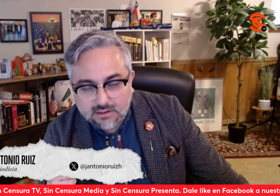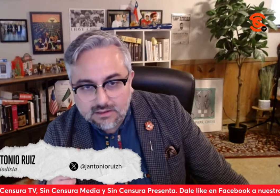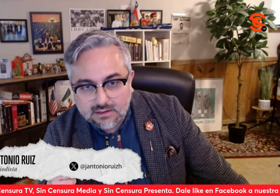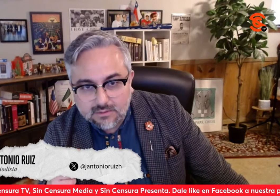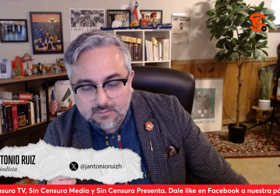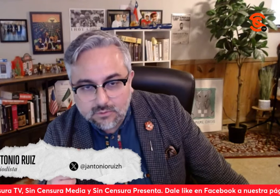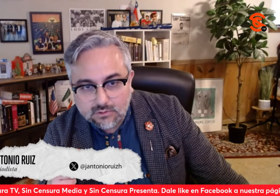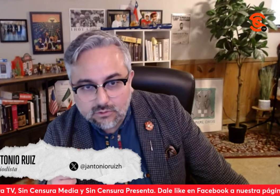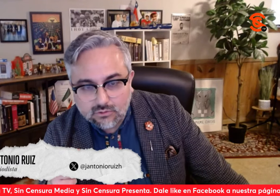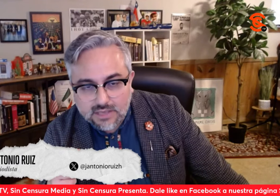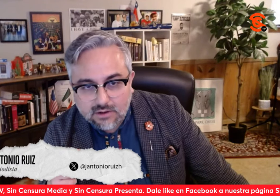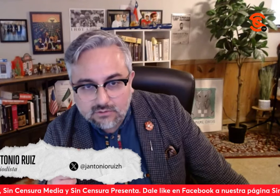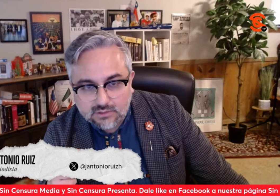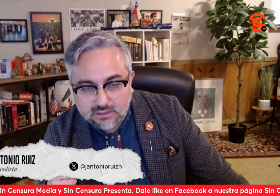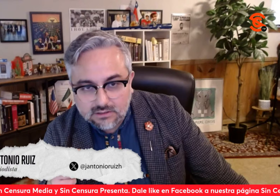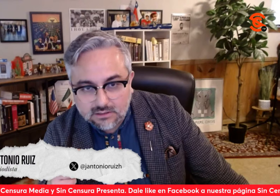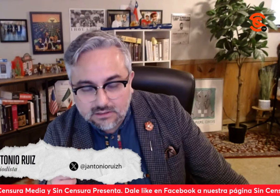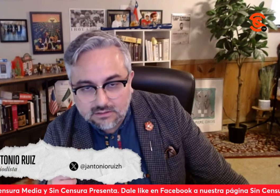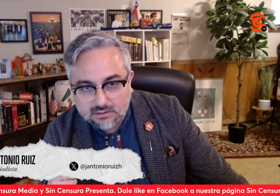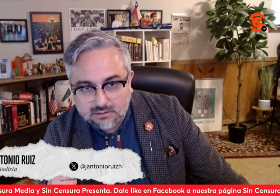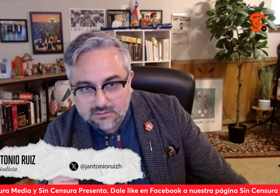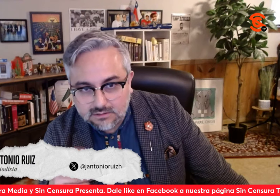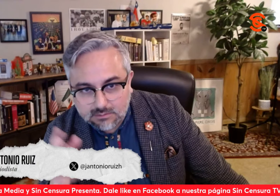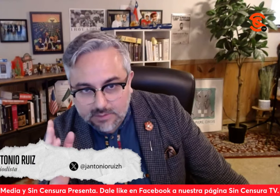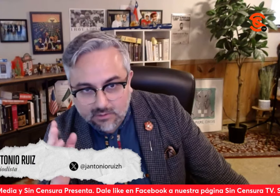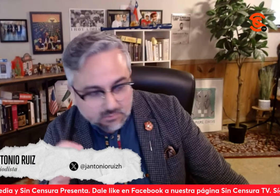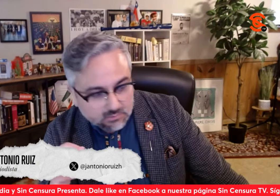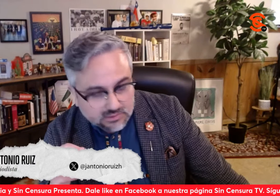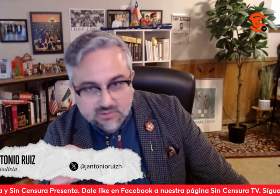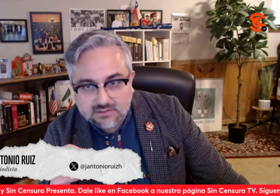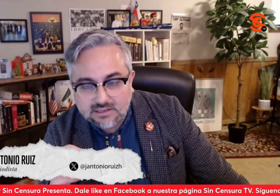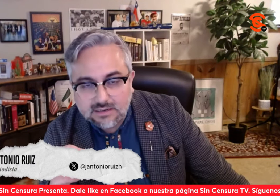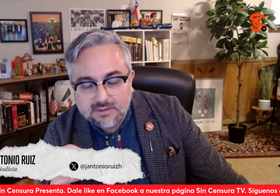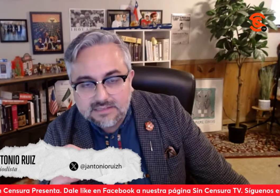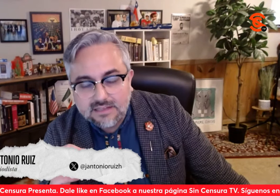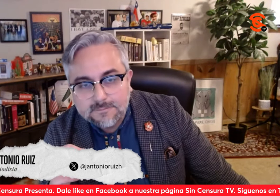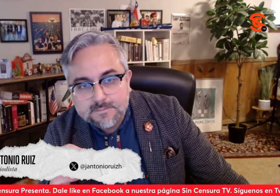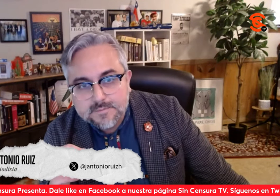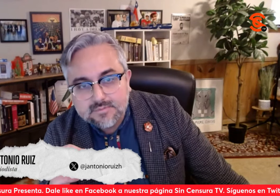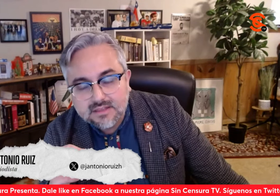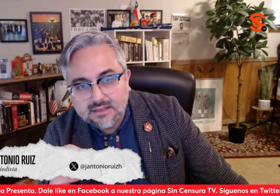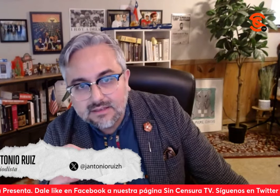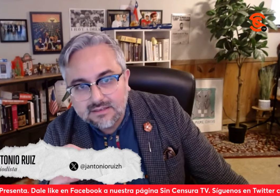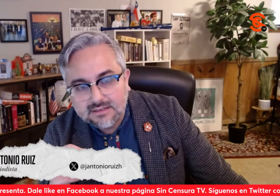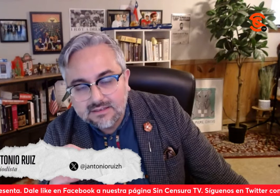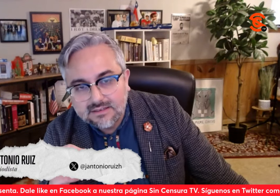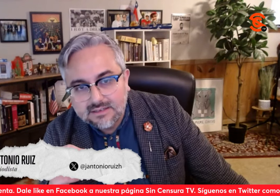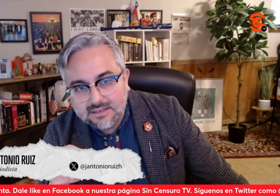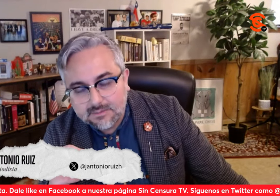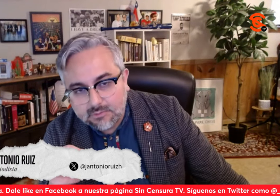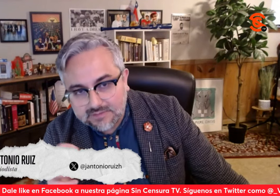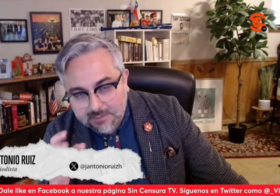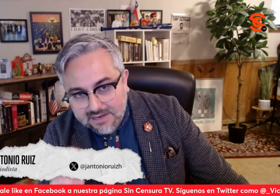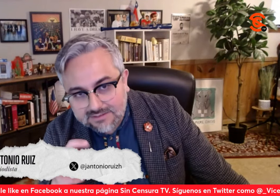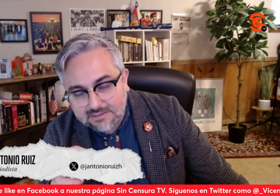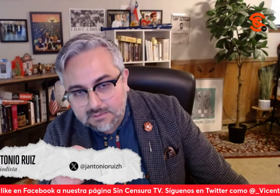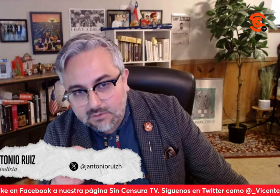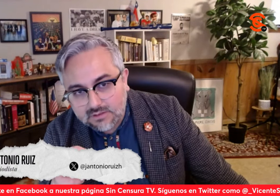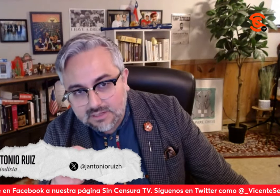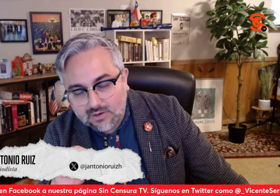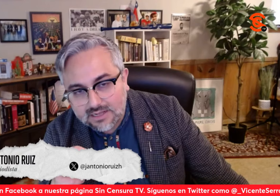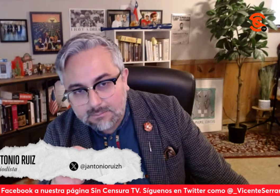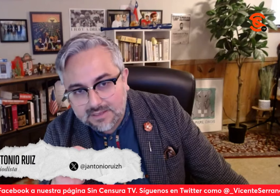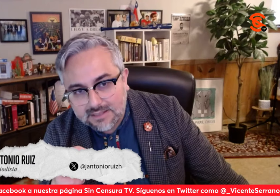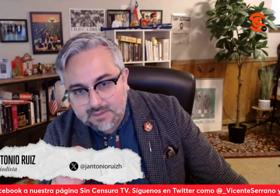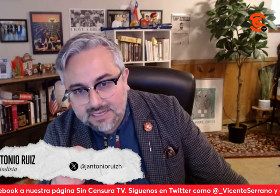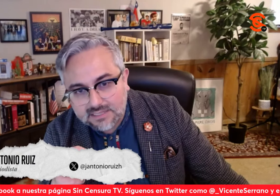de los soya Austin de este tipejo que pues ya Ah está en libertad eh que Pues habría recibido